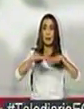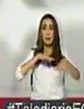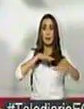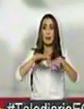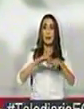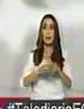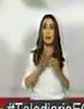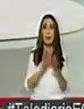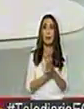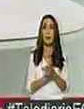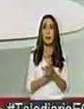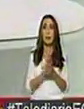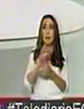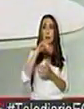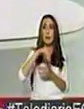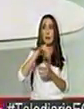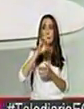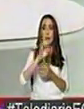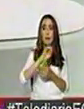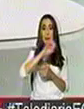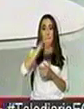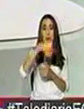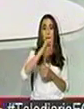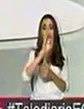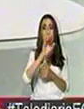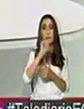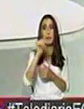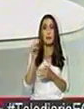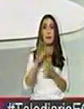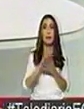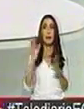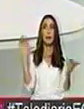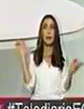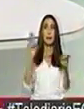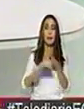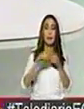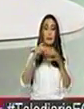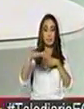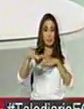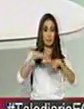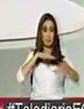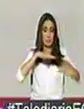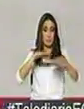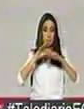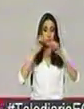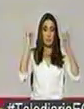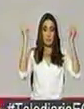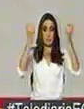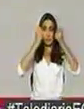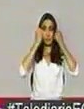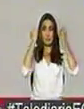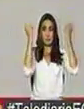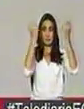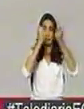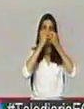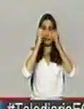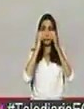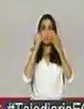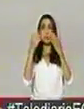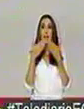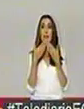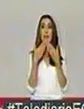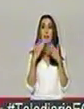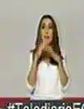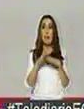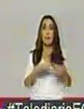en el Cantón Mejía, en el sector de Cutuglagua, en la ex Hacienda Catalina, donde se llevará a cabo este proyecto